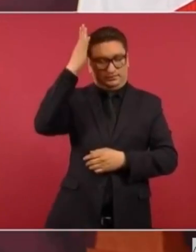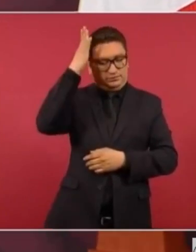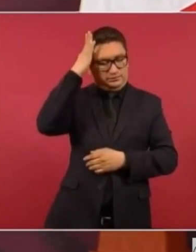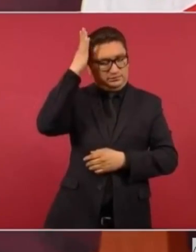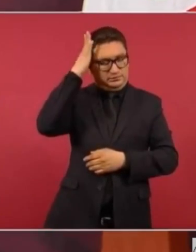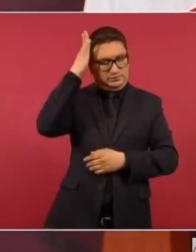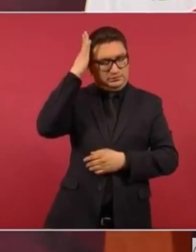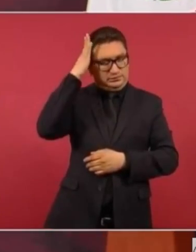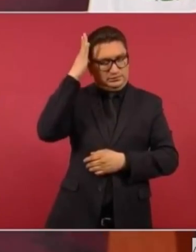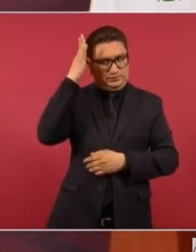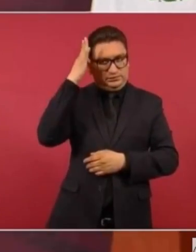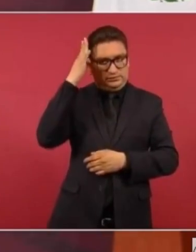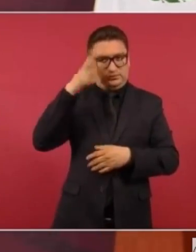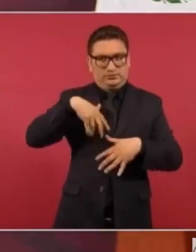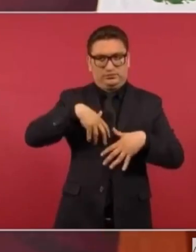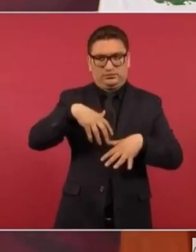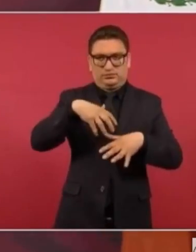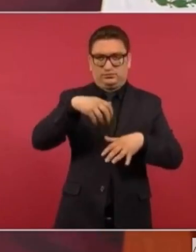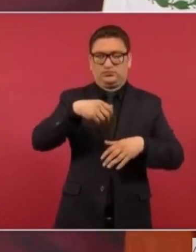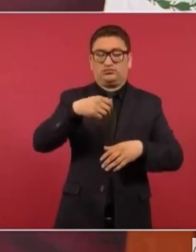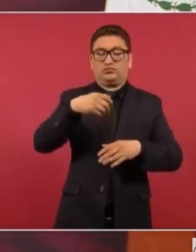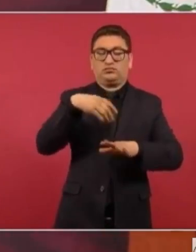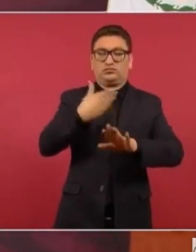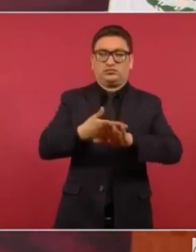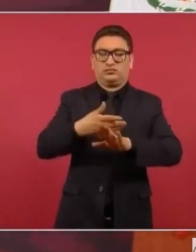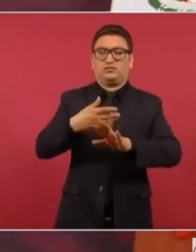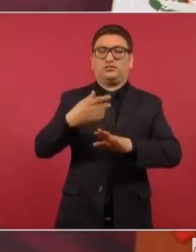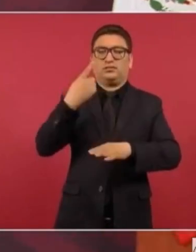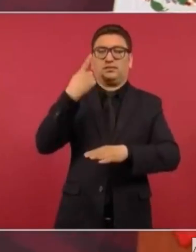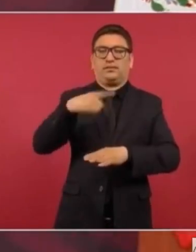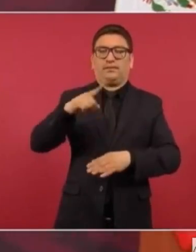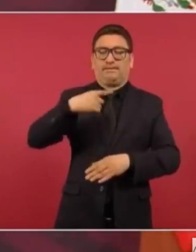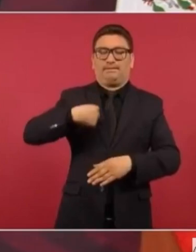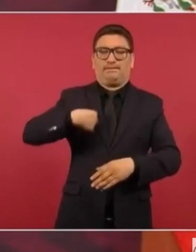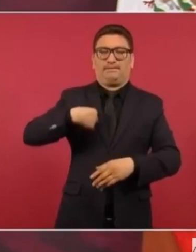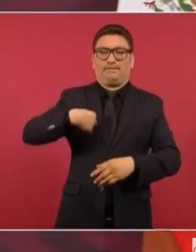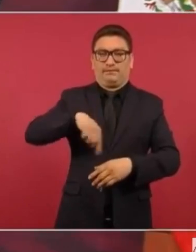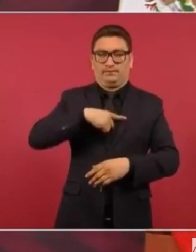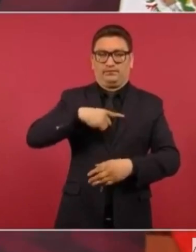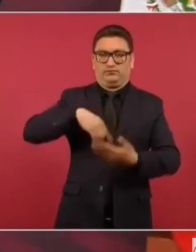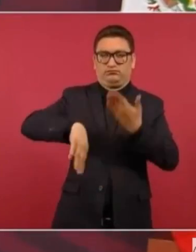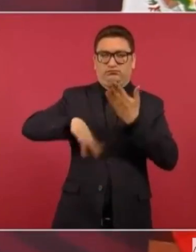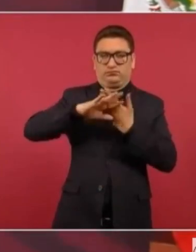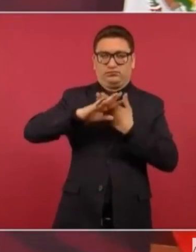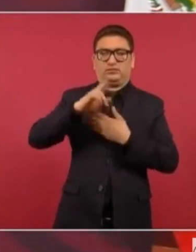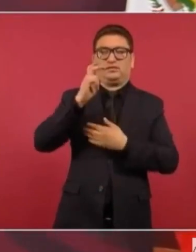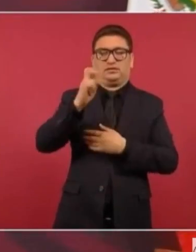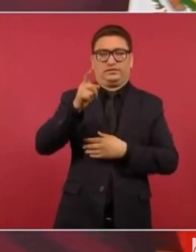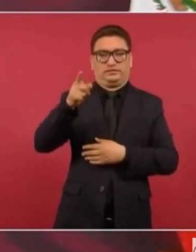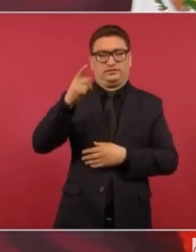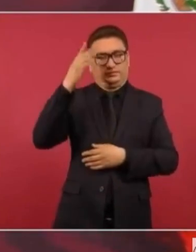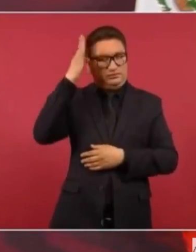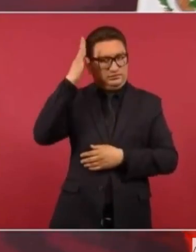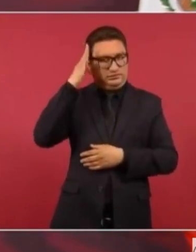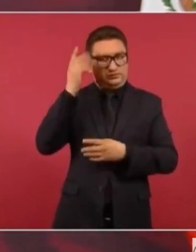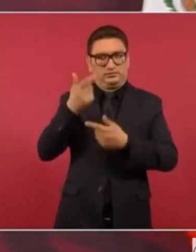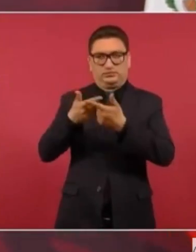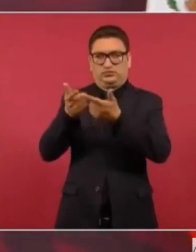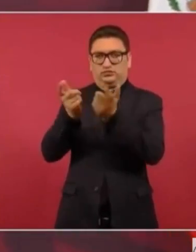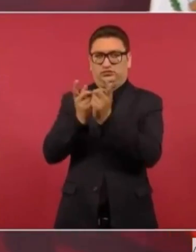dirigentes de todo este movimiento en contra de nosotros, es uno de los dirigentes del